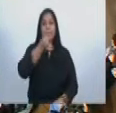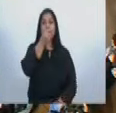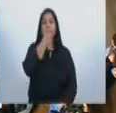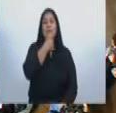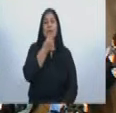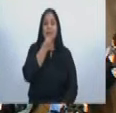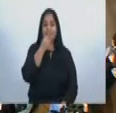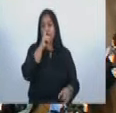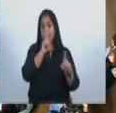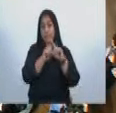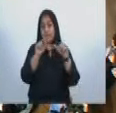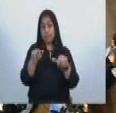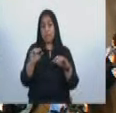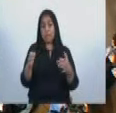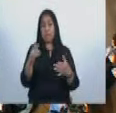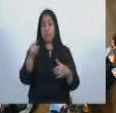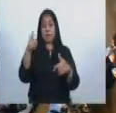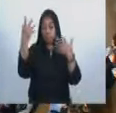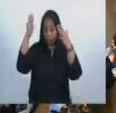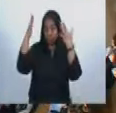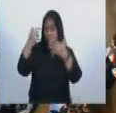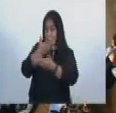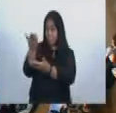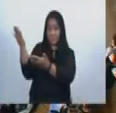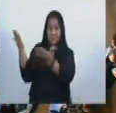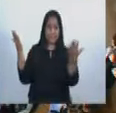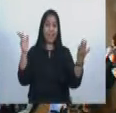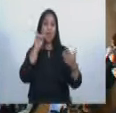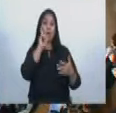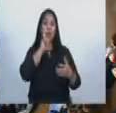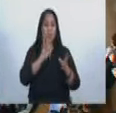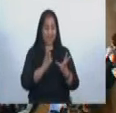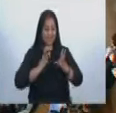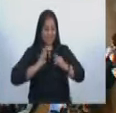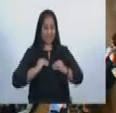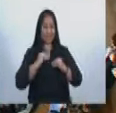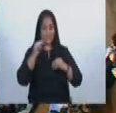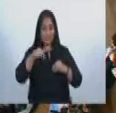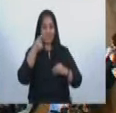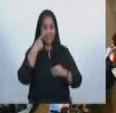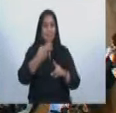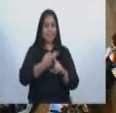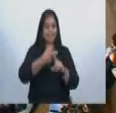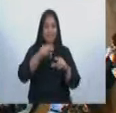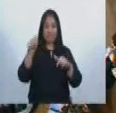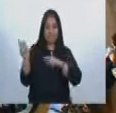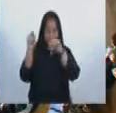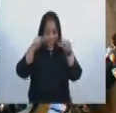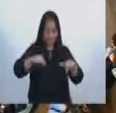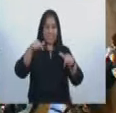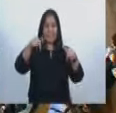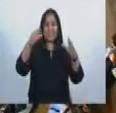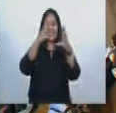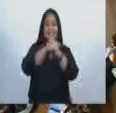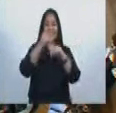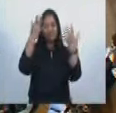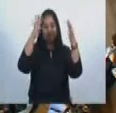Arévalo Así que también un aplauso todos los jóvenes que aceptaron el reto a estar aquí esta